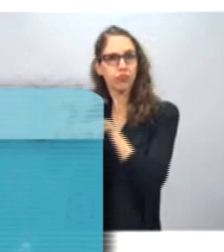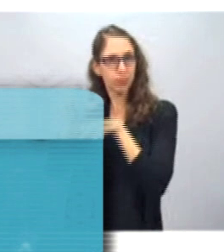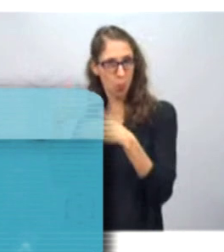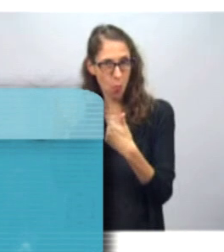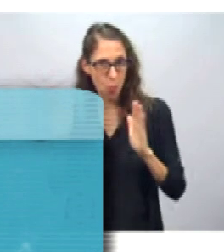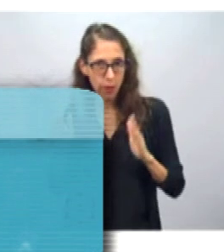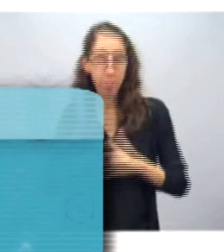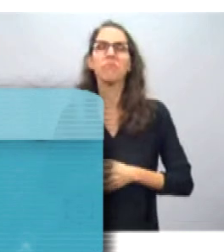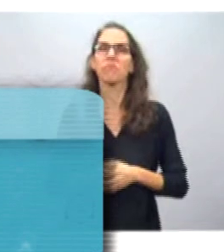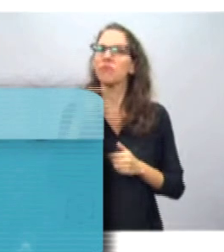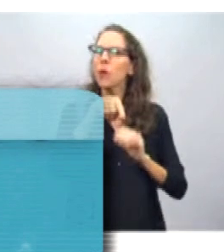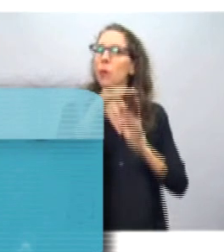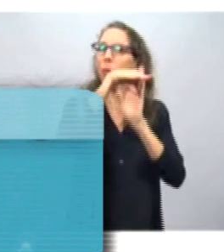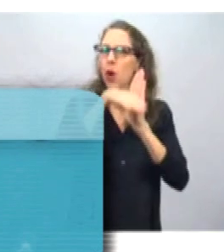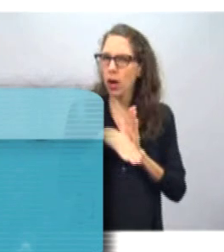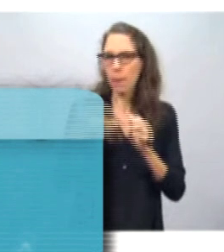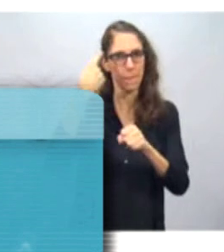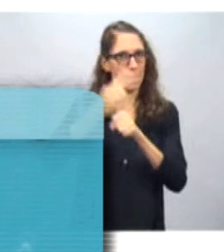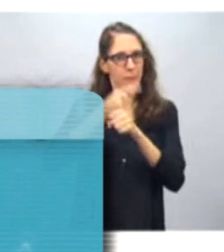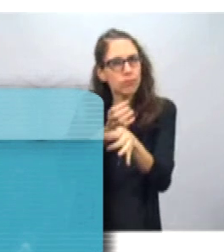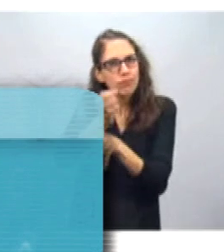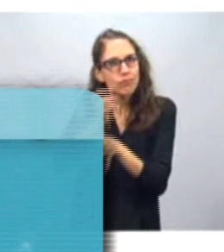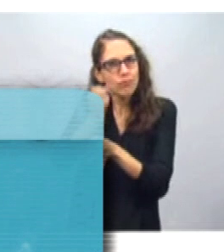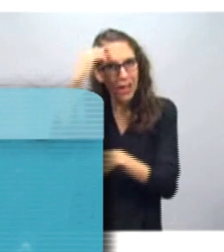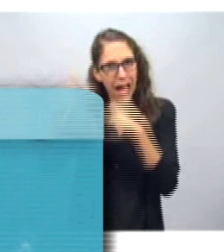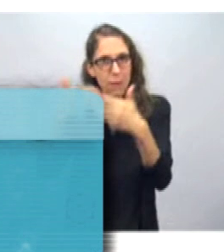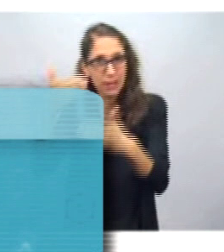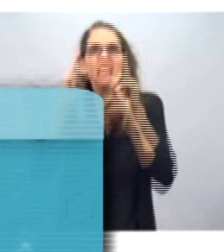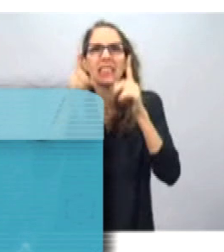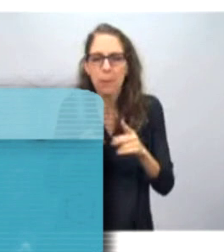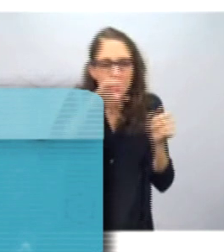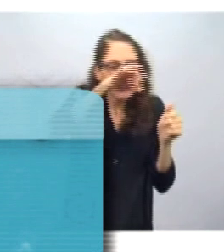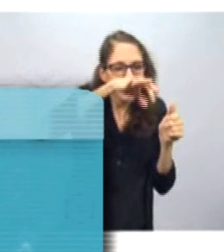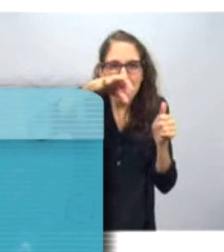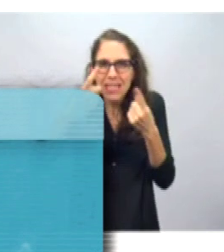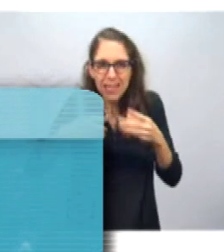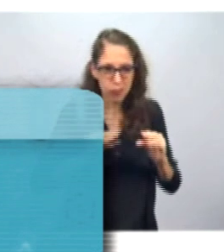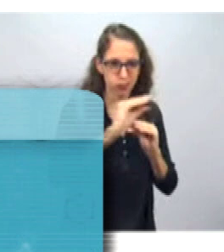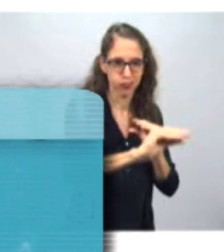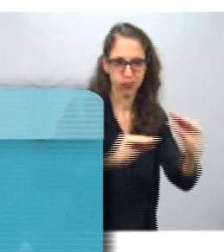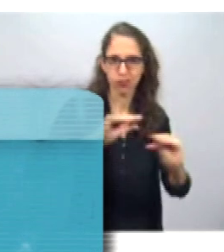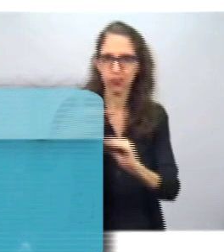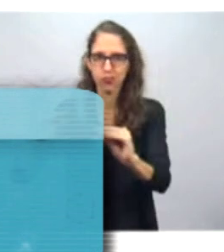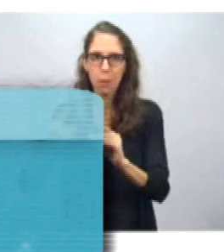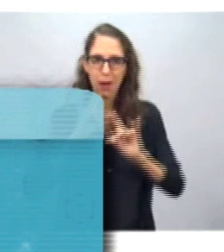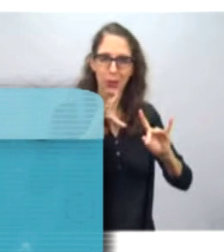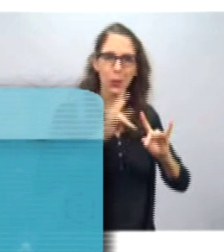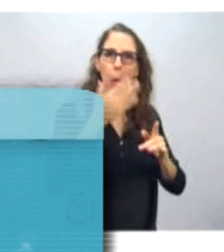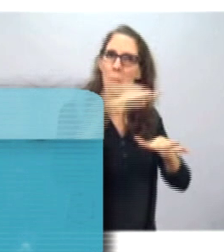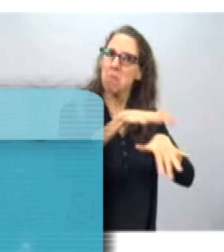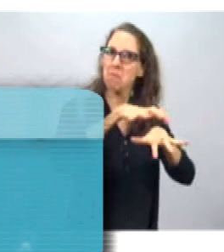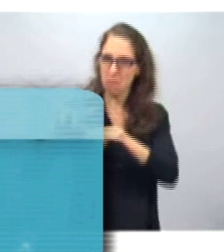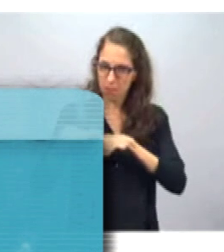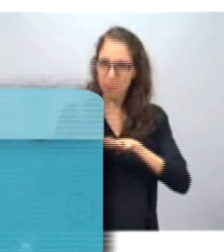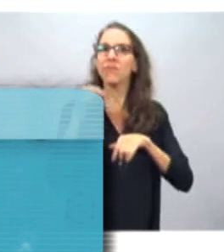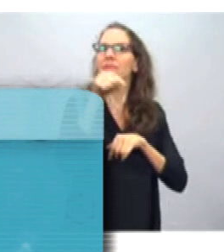consta, por supuesto, de la capacitación, también de la entrega de insumos, y en definitiva es una